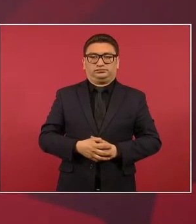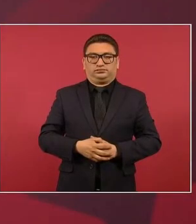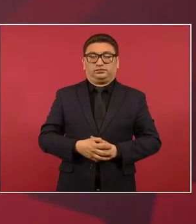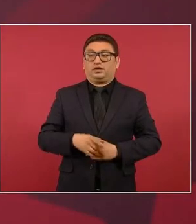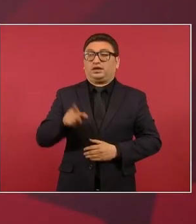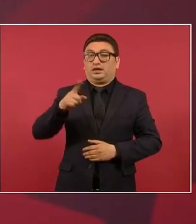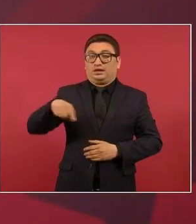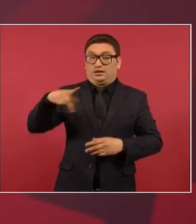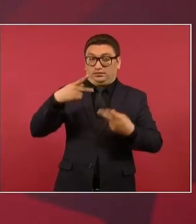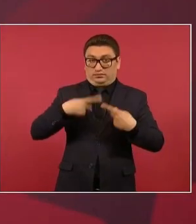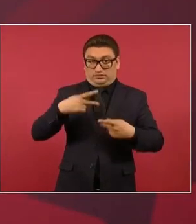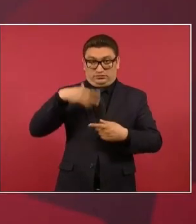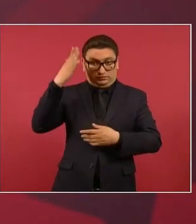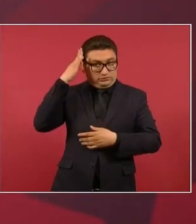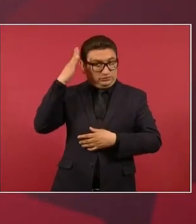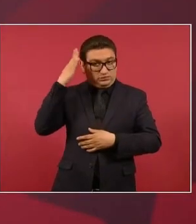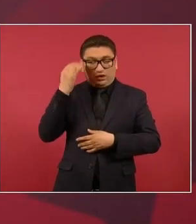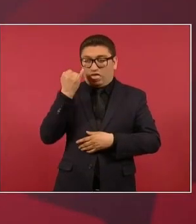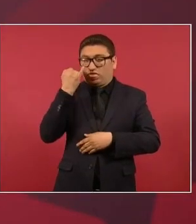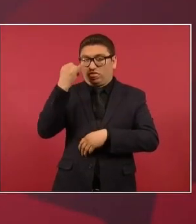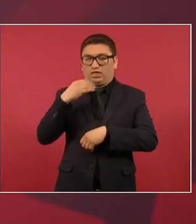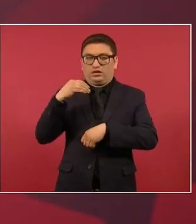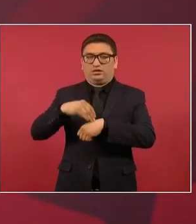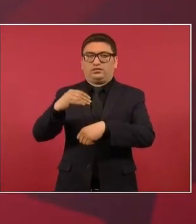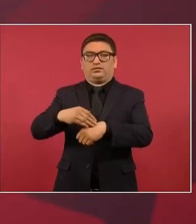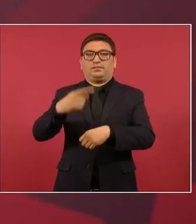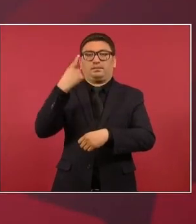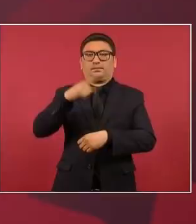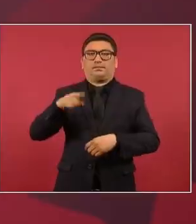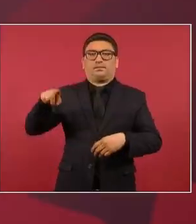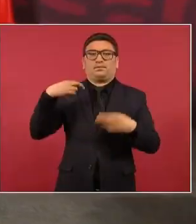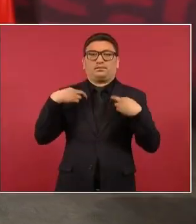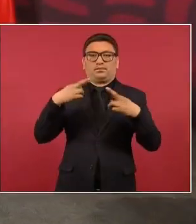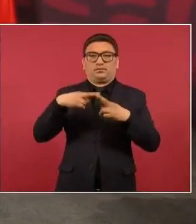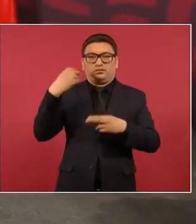los dirigentes del magisterio de Oaxaca?